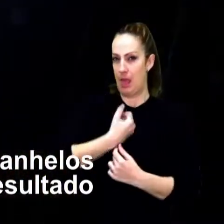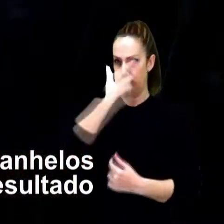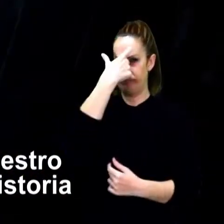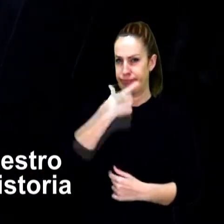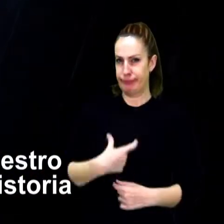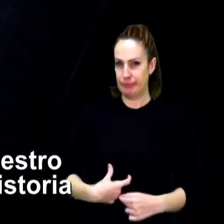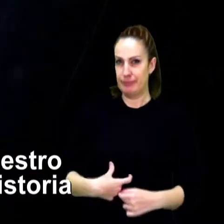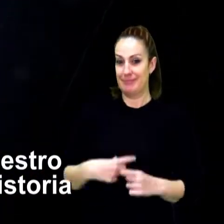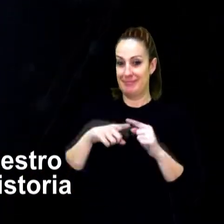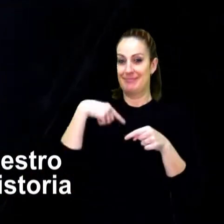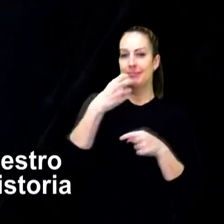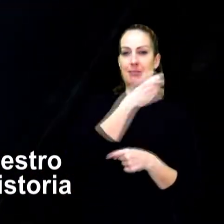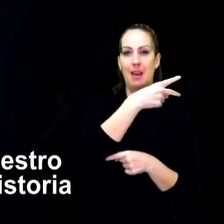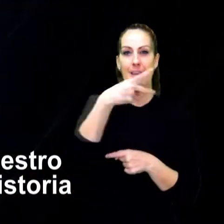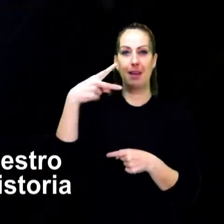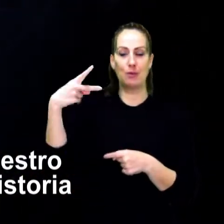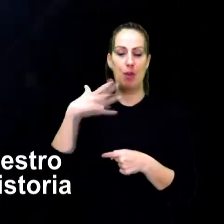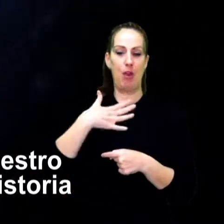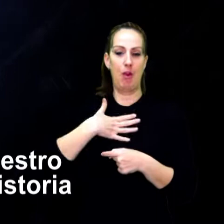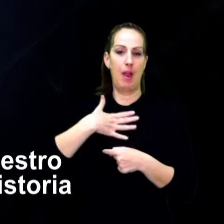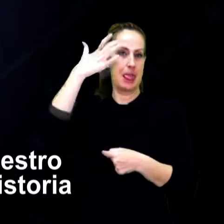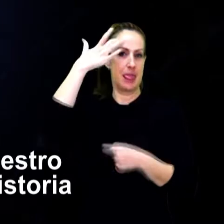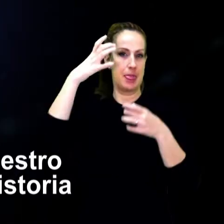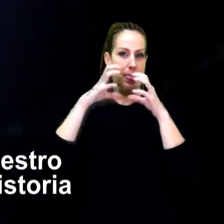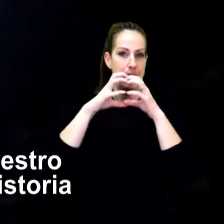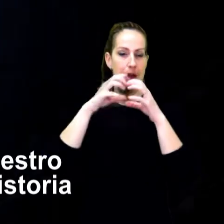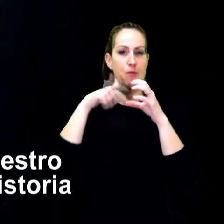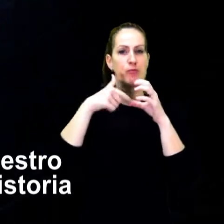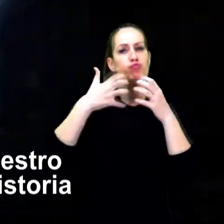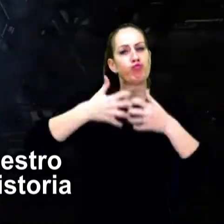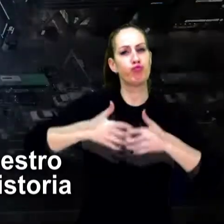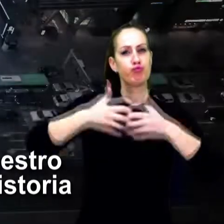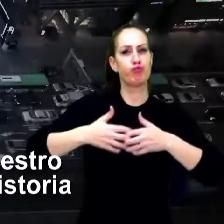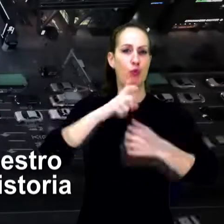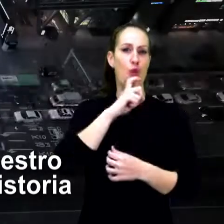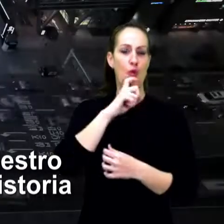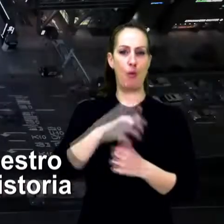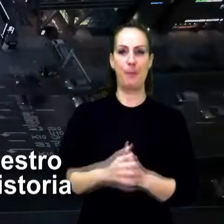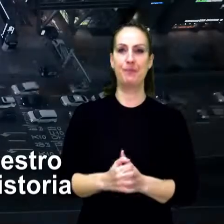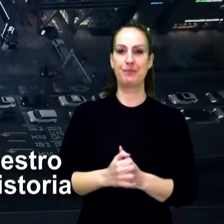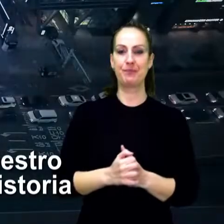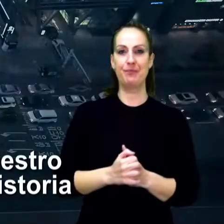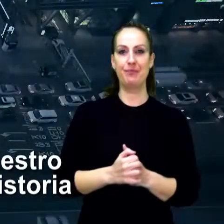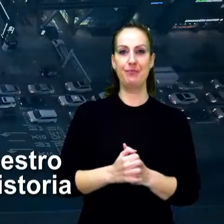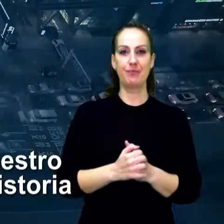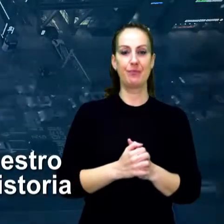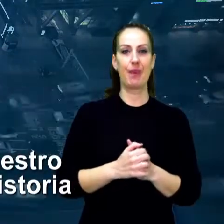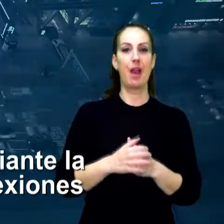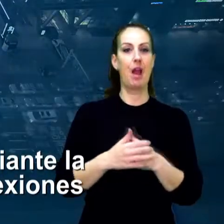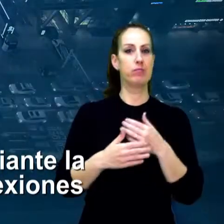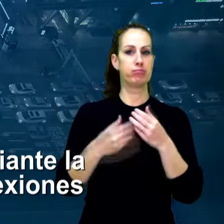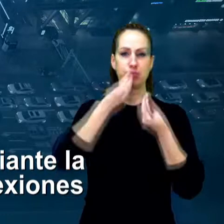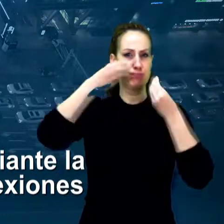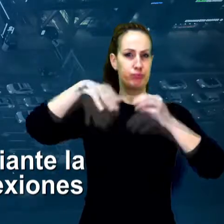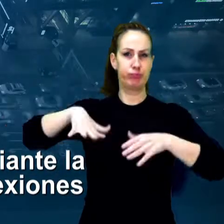es el resultado final del complejo funcionamiento de nuestro cerebro. El desarrollo y el avance de la